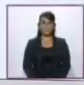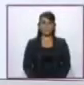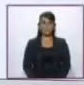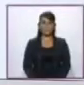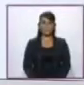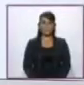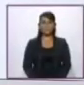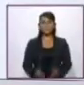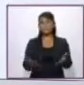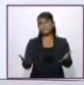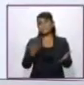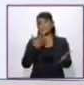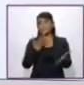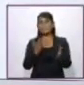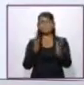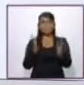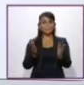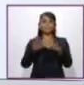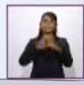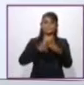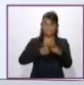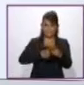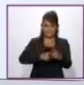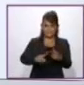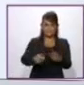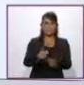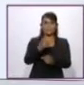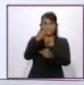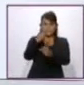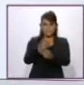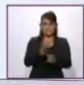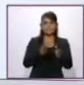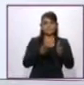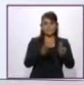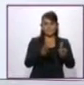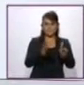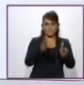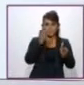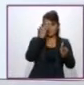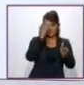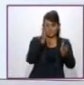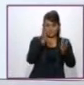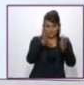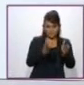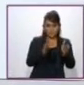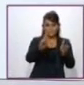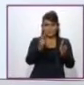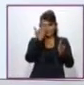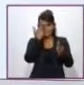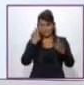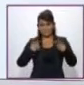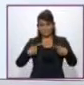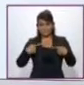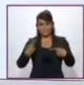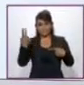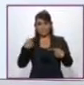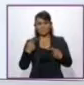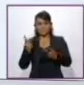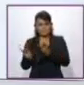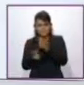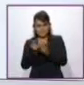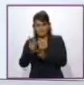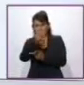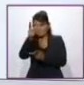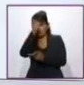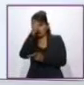Iniciamos así el primer segmento. Recordemos que aquí se van a abordar las preguntas formuladas por la ciudadanía que hicieron llegar a través